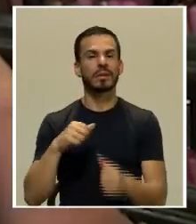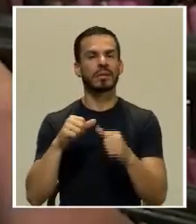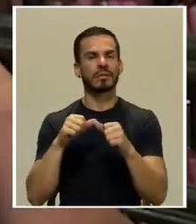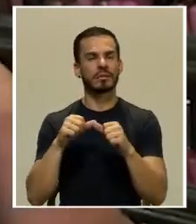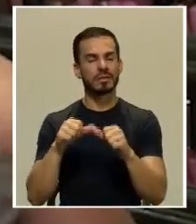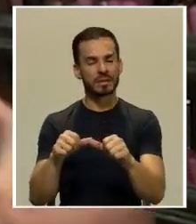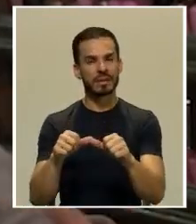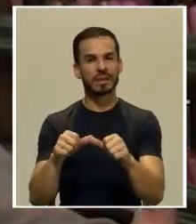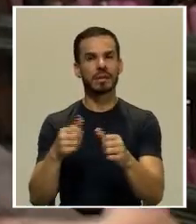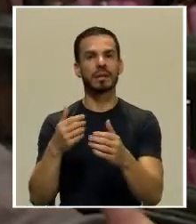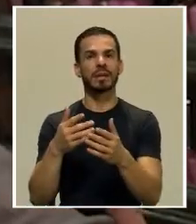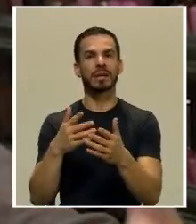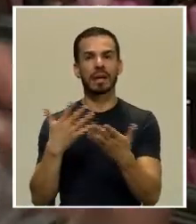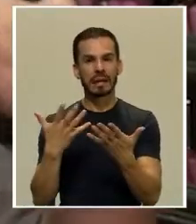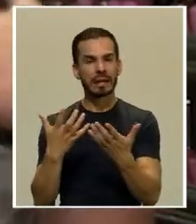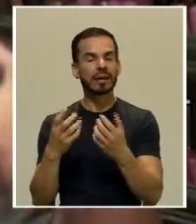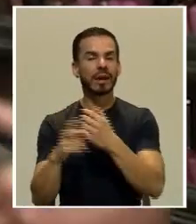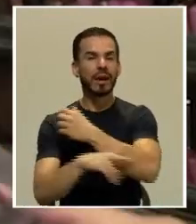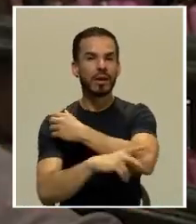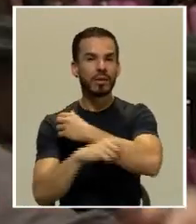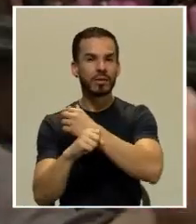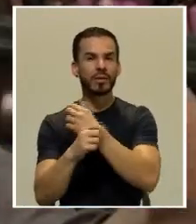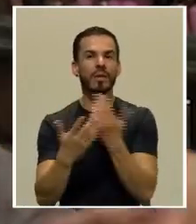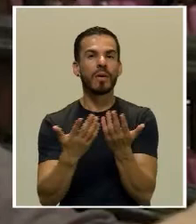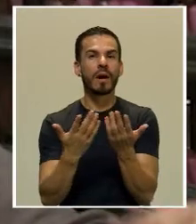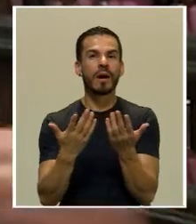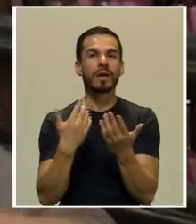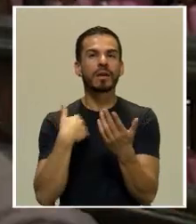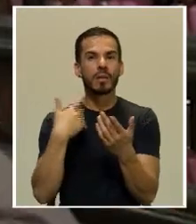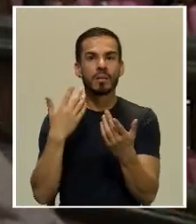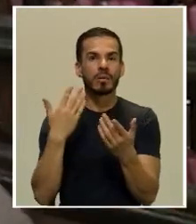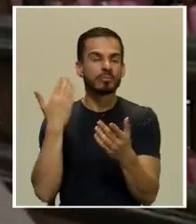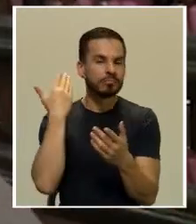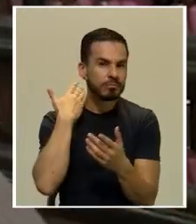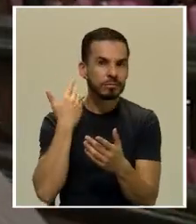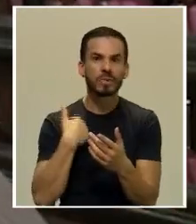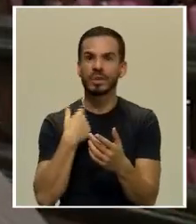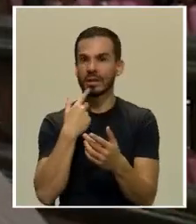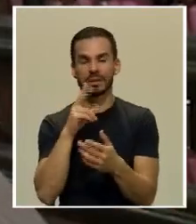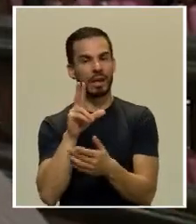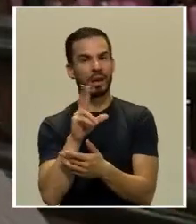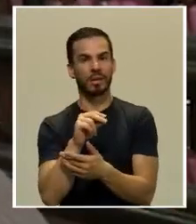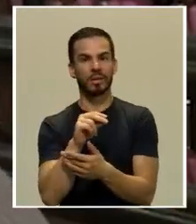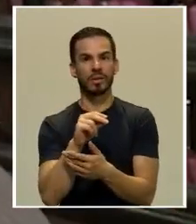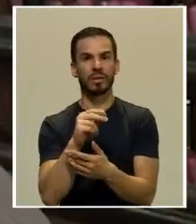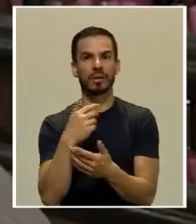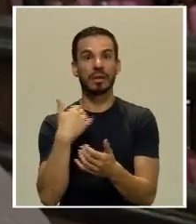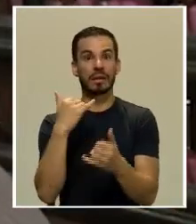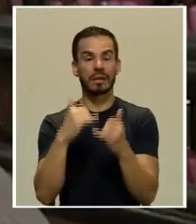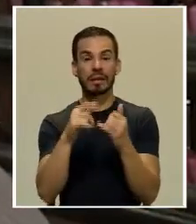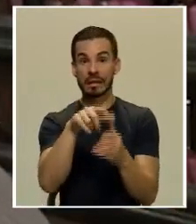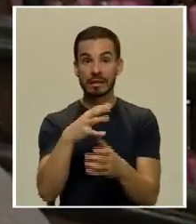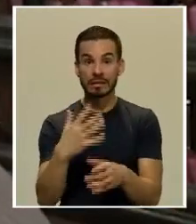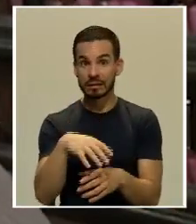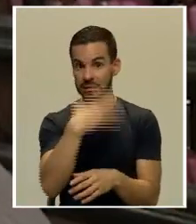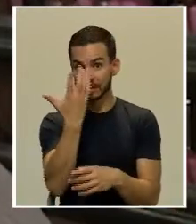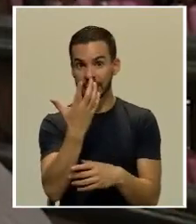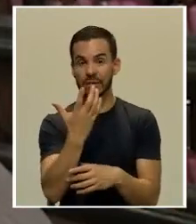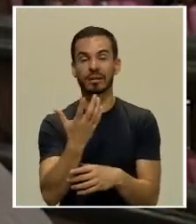seguía queriendo rodar, como hacerme caer, y yo le decía que no. Y llegó al término que se